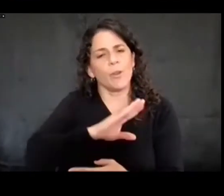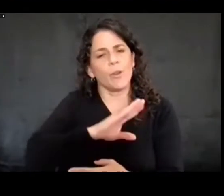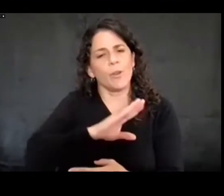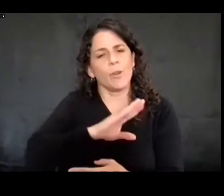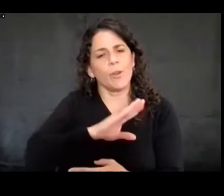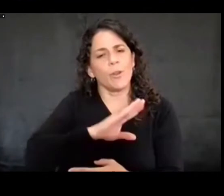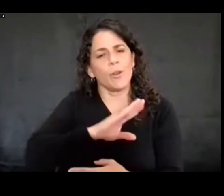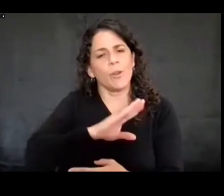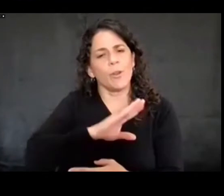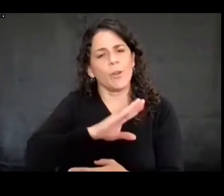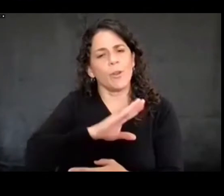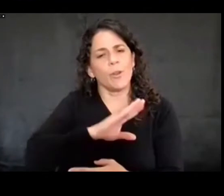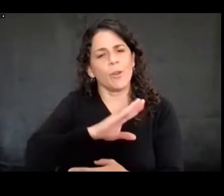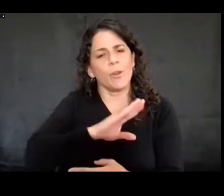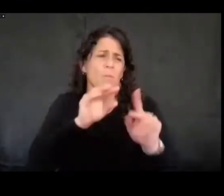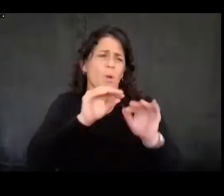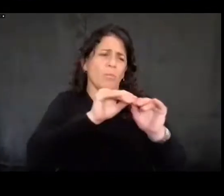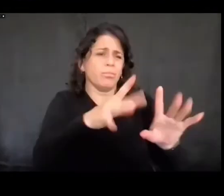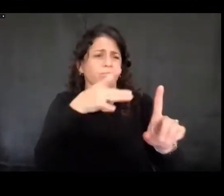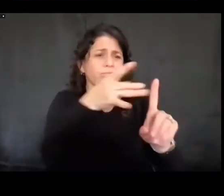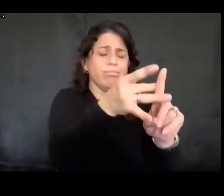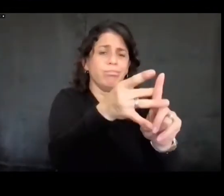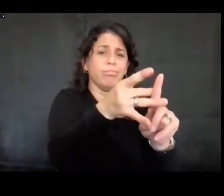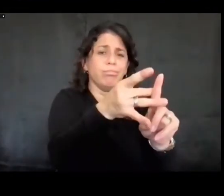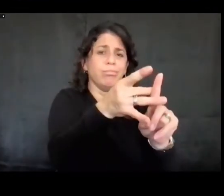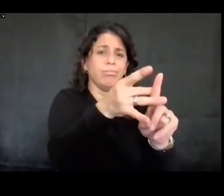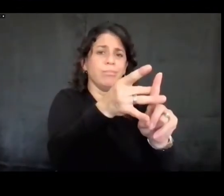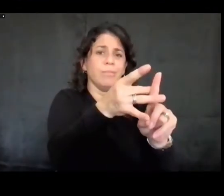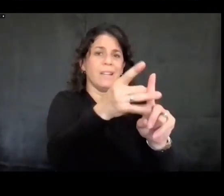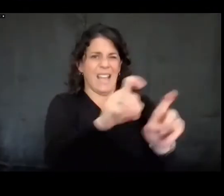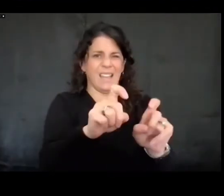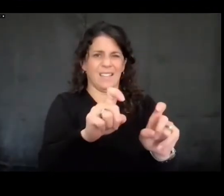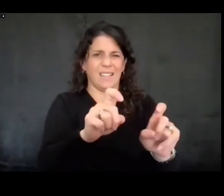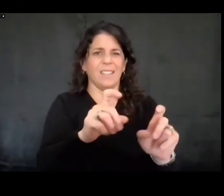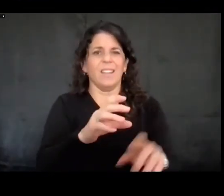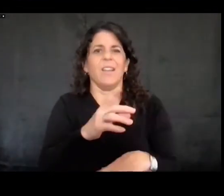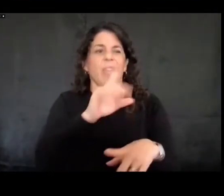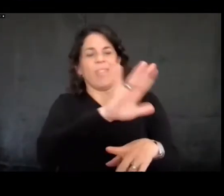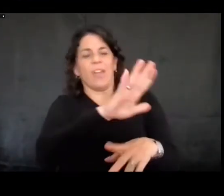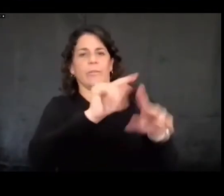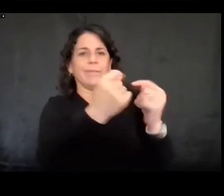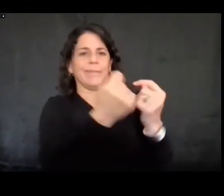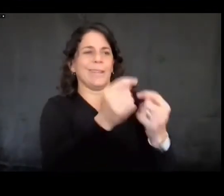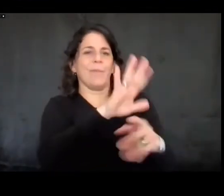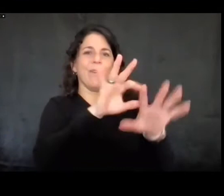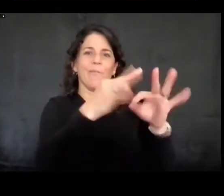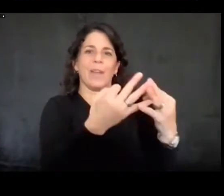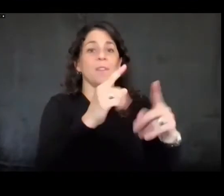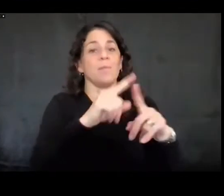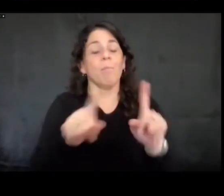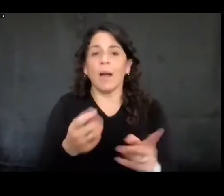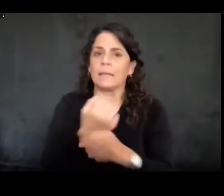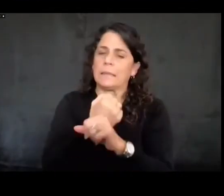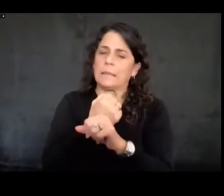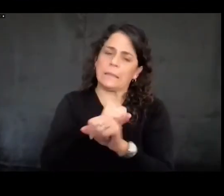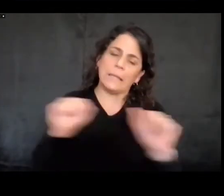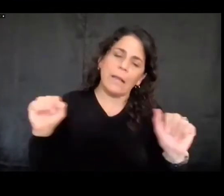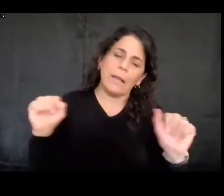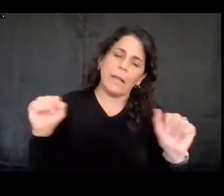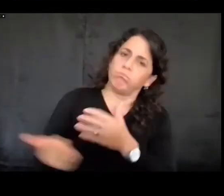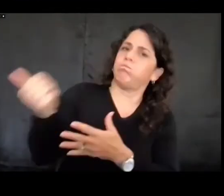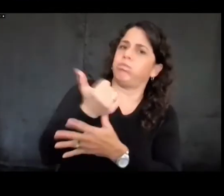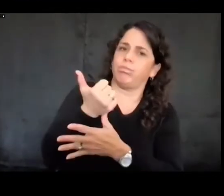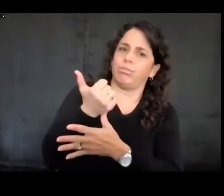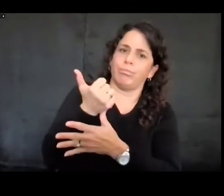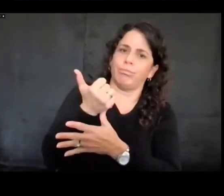las personas y los equipos y las familias también se solucionan pero la seguridad de los atletas los directores